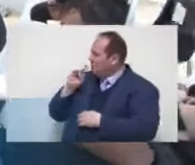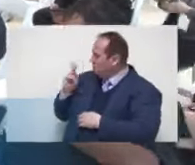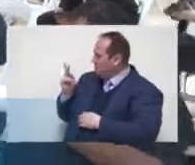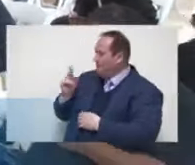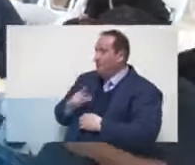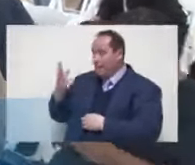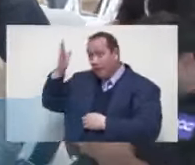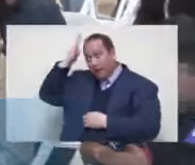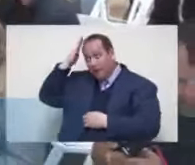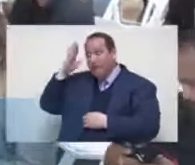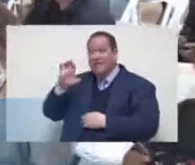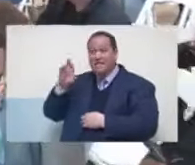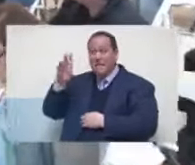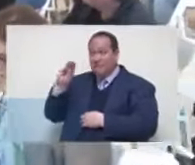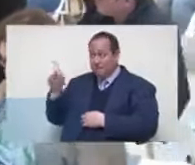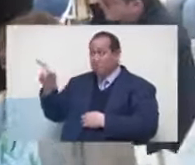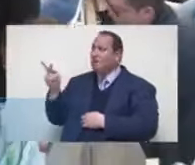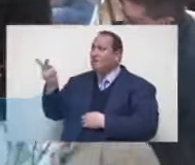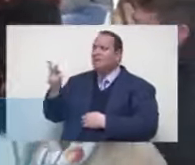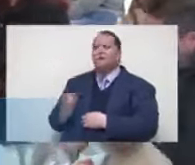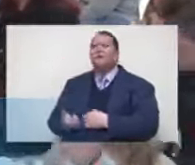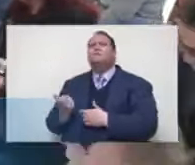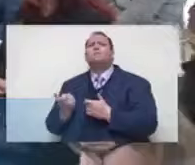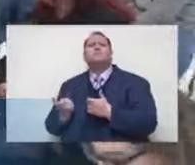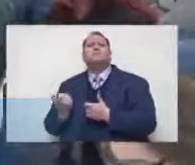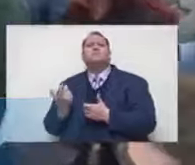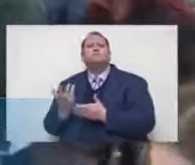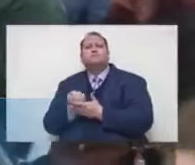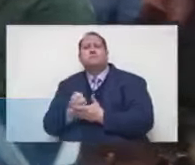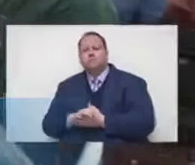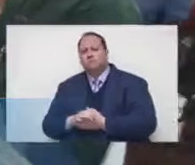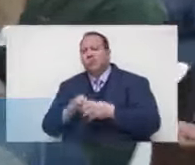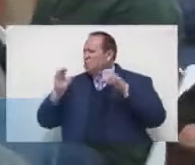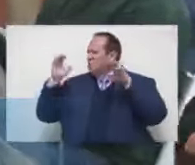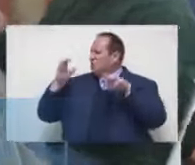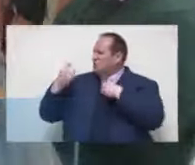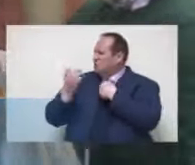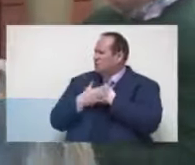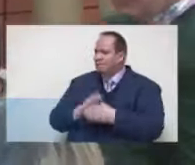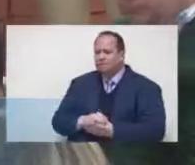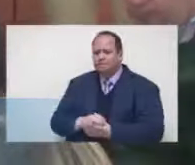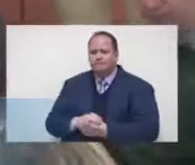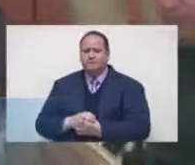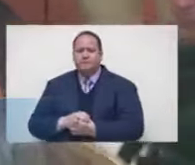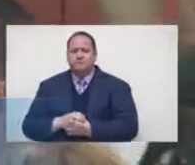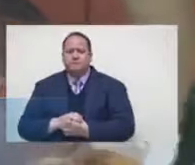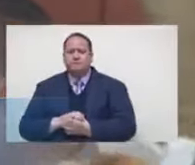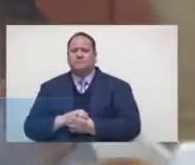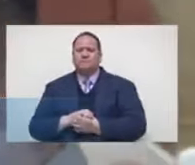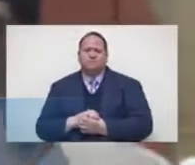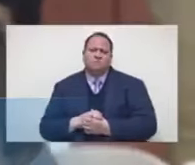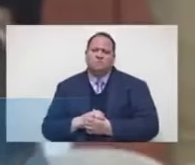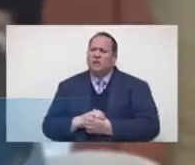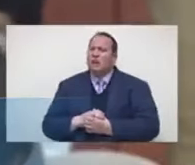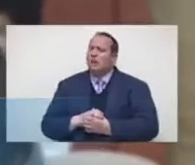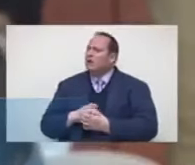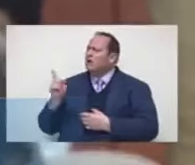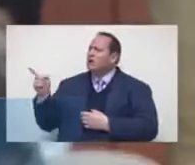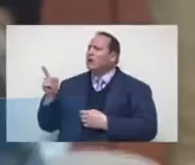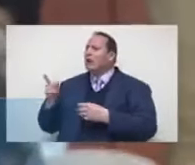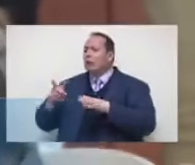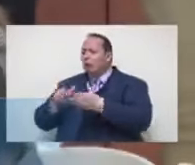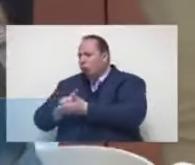al titular de la CESPE, preguntarles en costo, retomando un poco el tema de las lluvias, ¿cuánto le llega a costar a la dependencia el